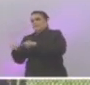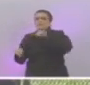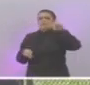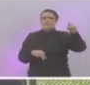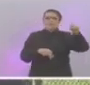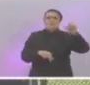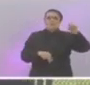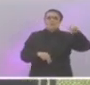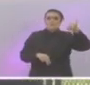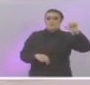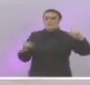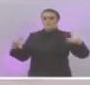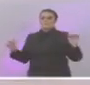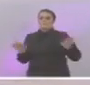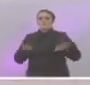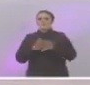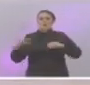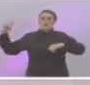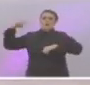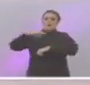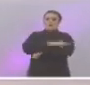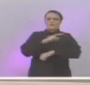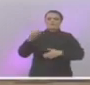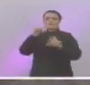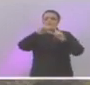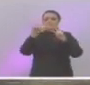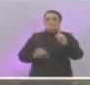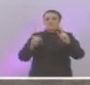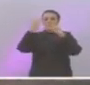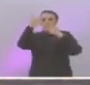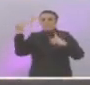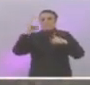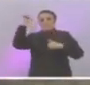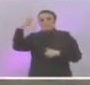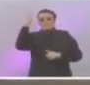destino, el Aeropuerto Nacional de la Huasteca Potosina.